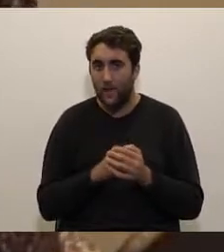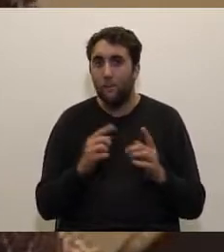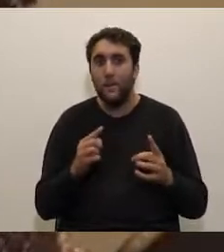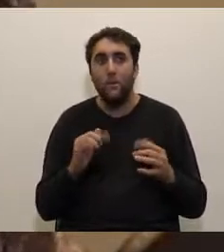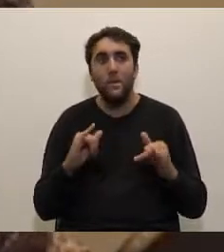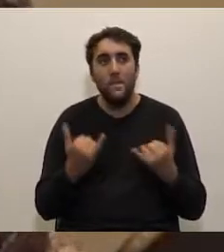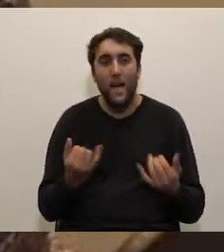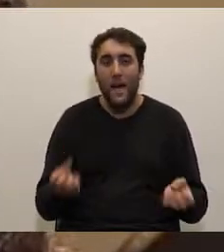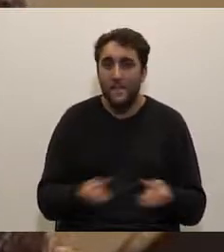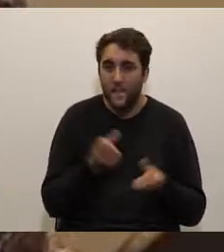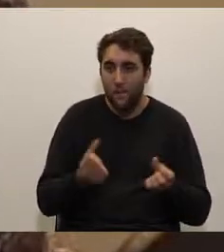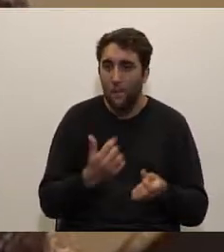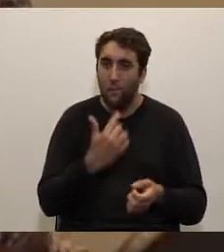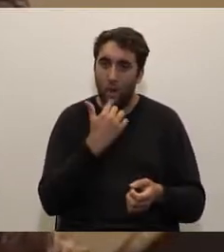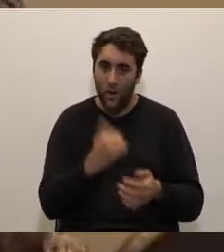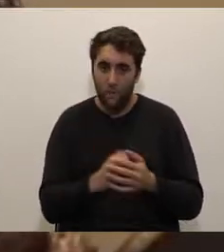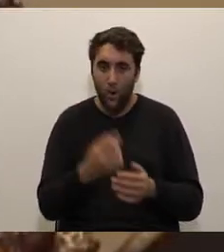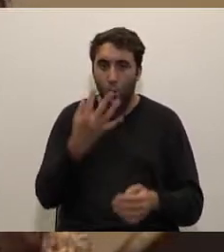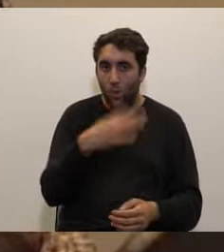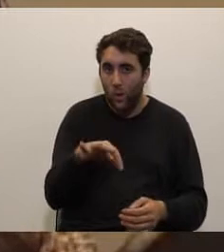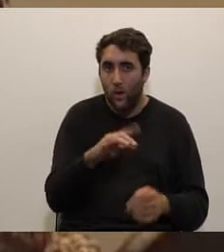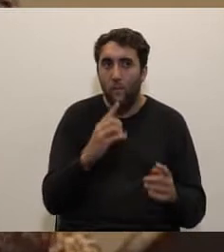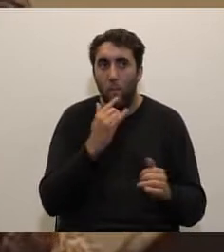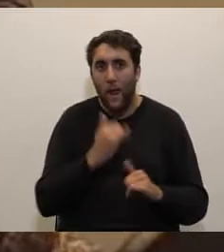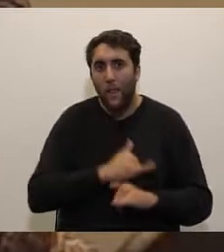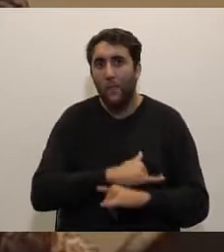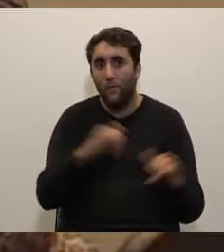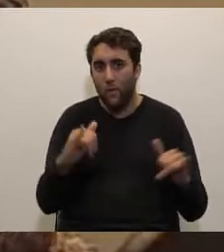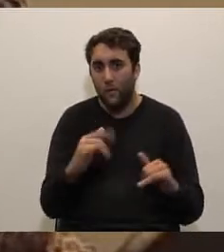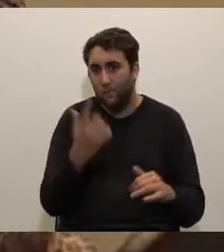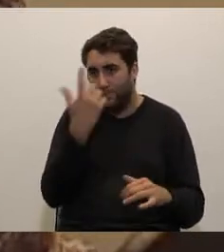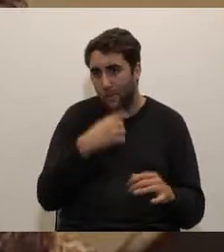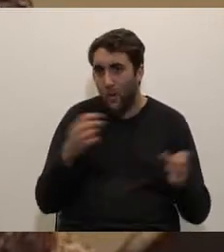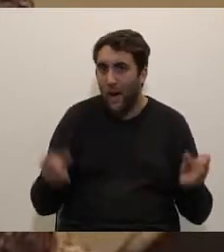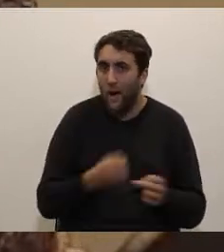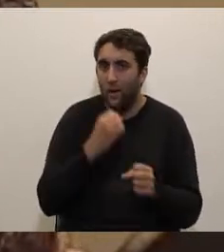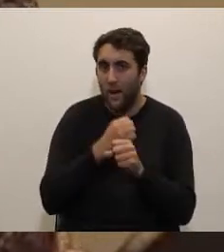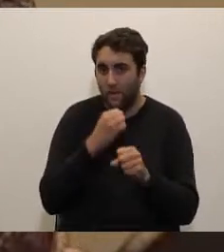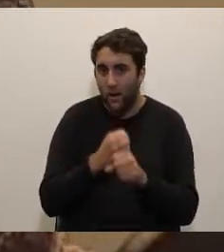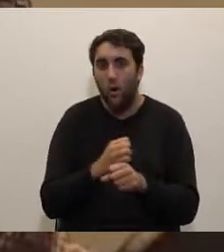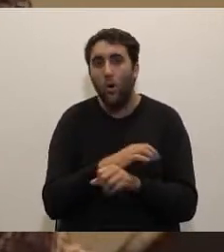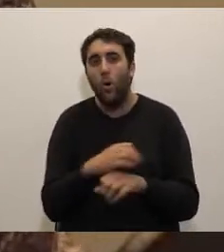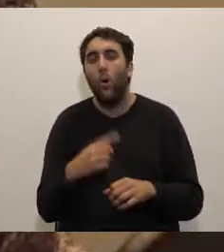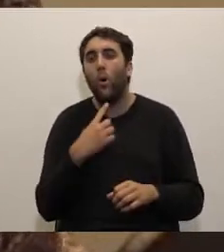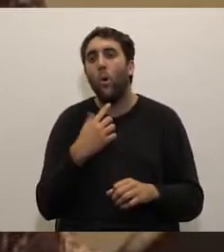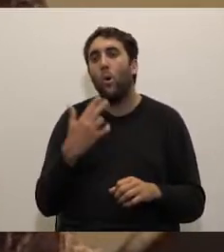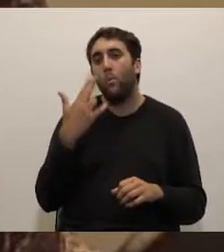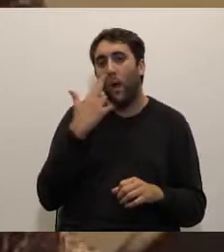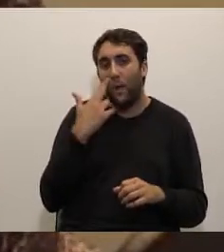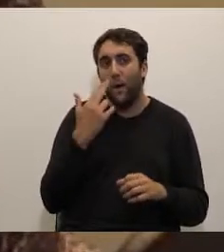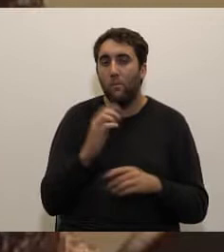Si estamos usando únicamente para difundir nuestro activismo o para hacer una